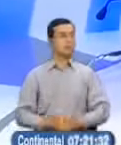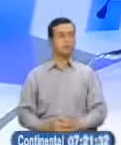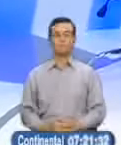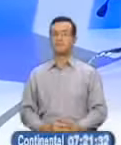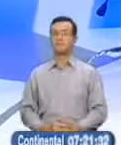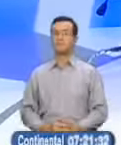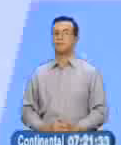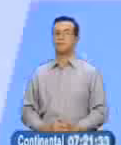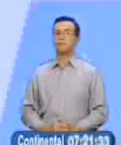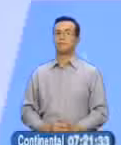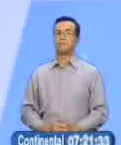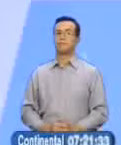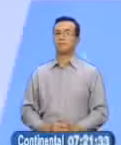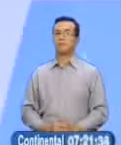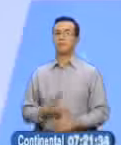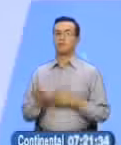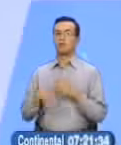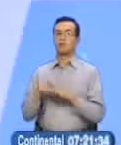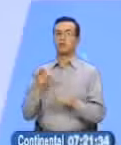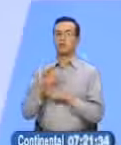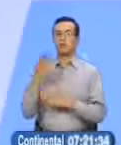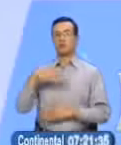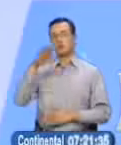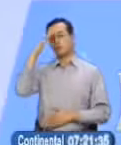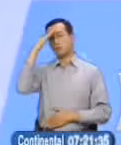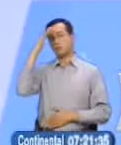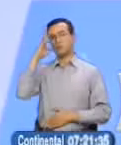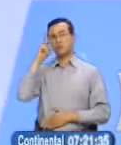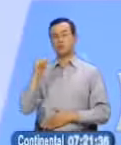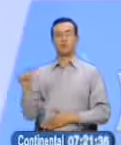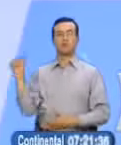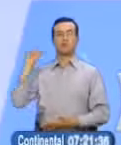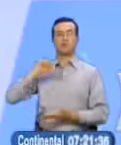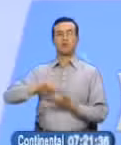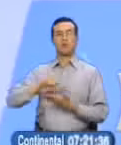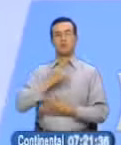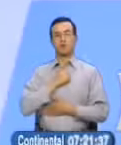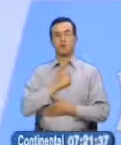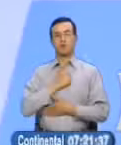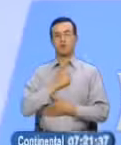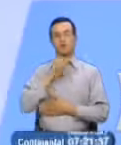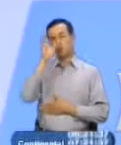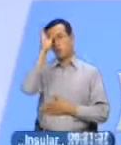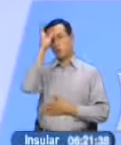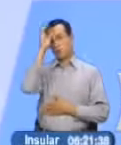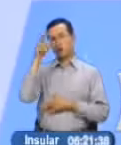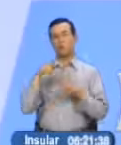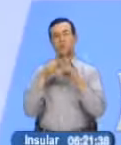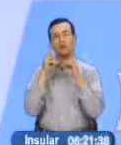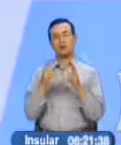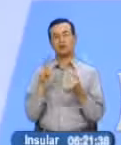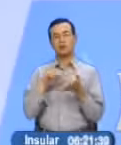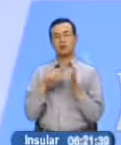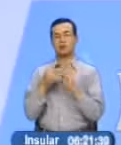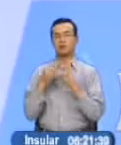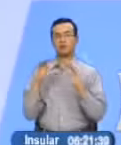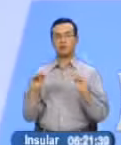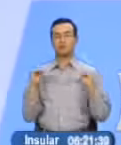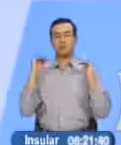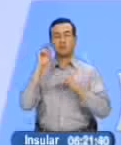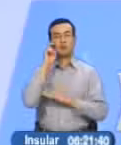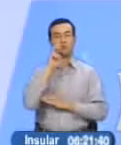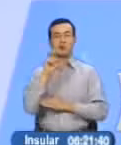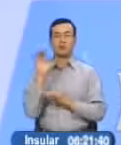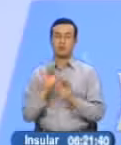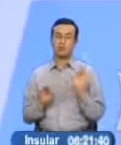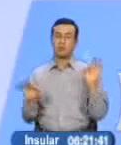Bueno, todos los ecuatorianos sabemos que Cuenca es una ciudad patrimonio cultural de la humanidad, lo cual nos da un posicionamiento turístico